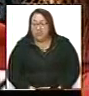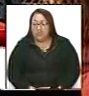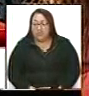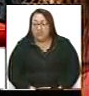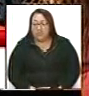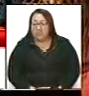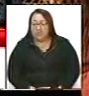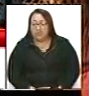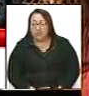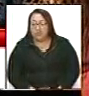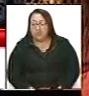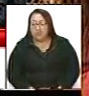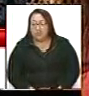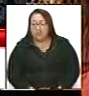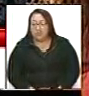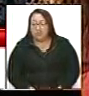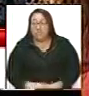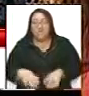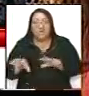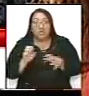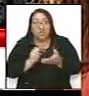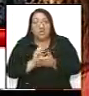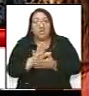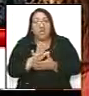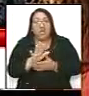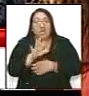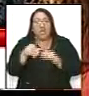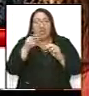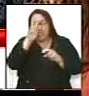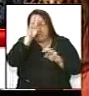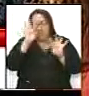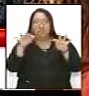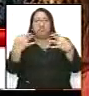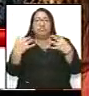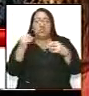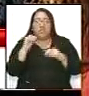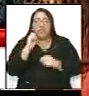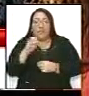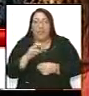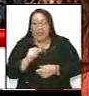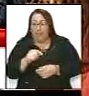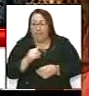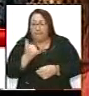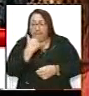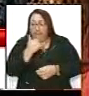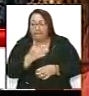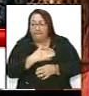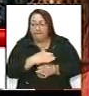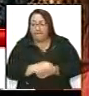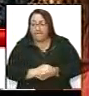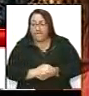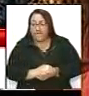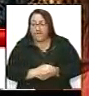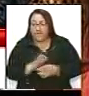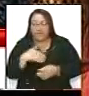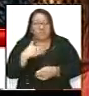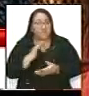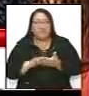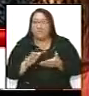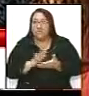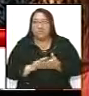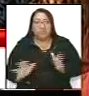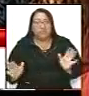él hizo un mensaje a la nación y dijo que estos errores eran